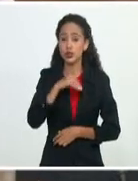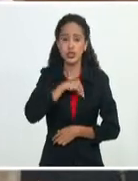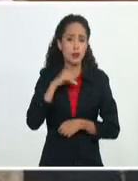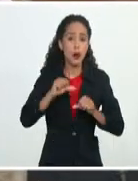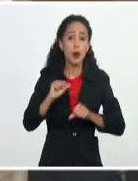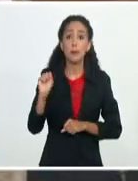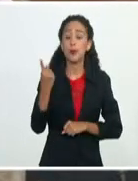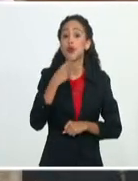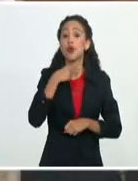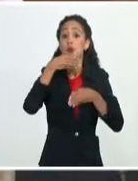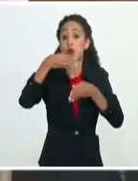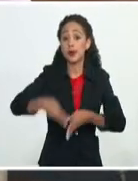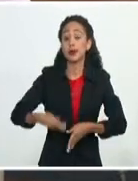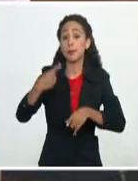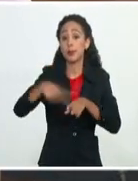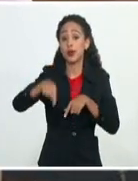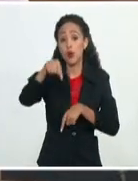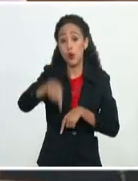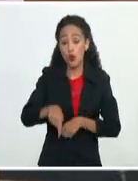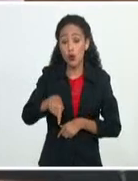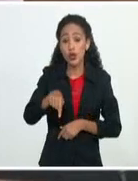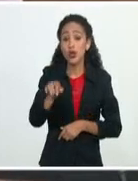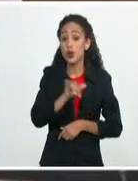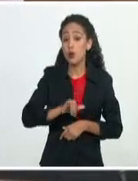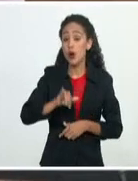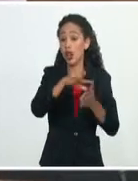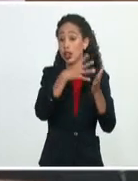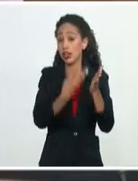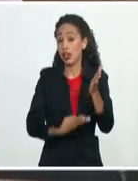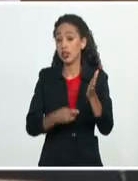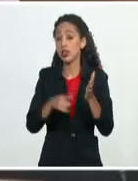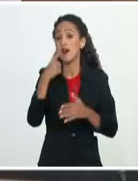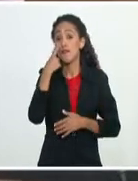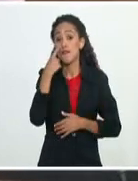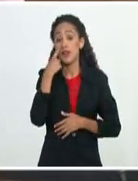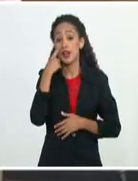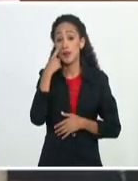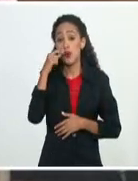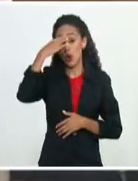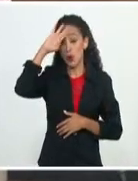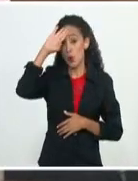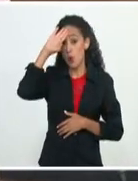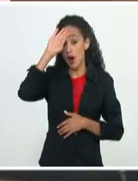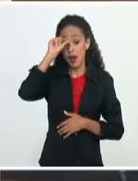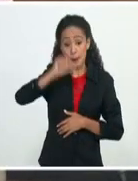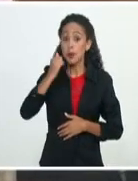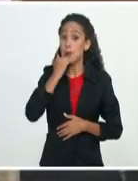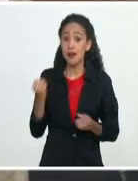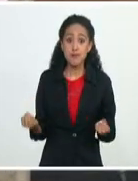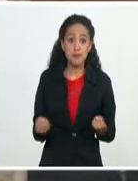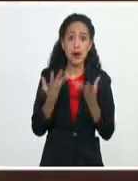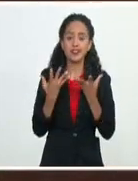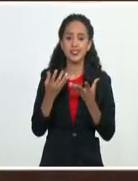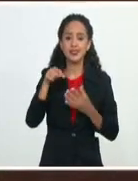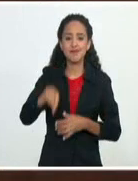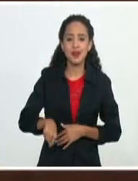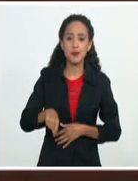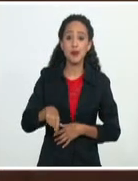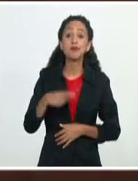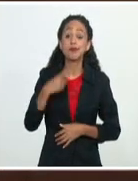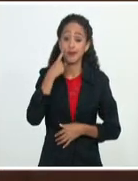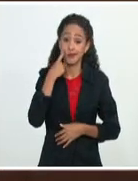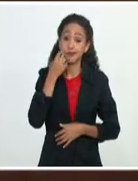pasa es que hoy en la estadística lo que tenemos es que somos de los países que más salva de los que enferman, todavía con niveles superiores